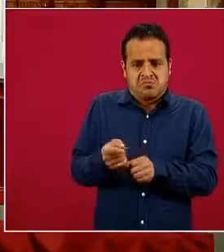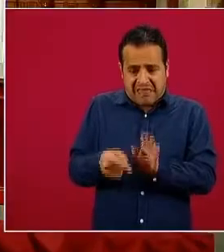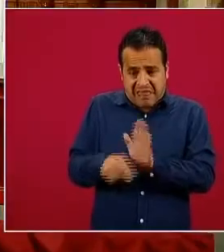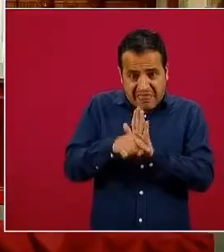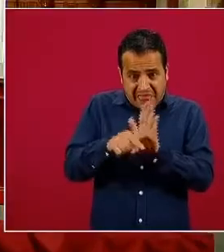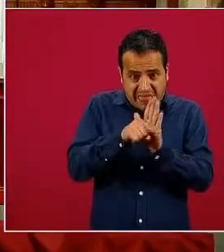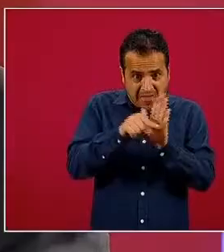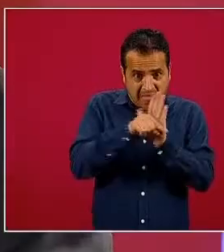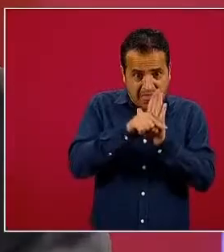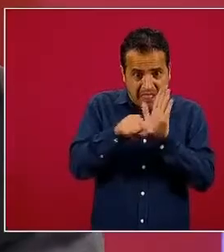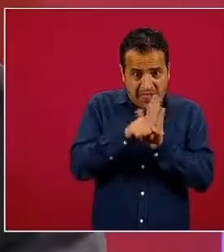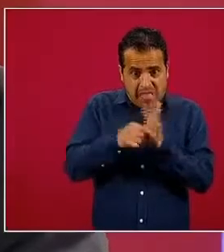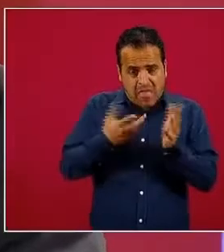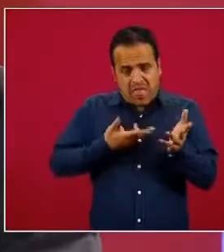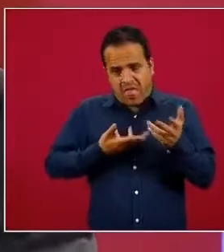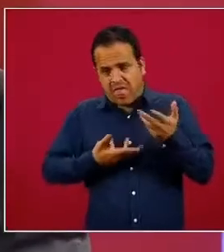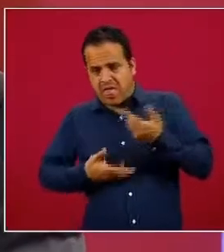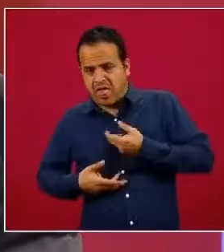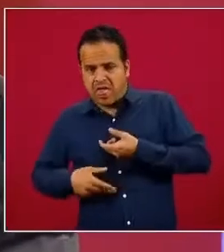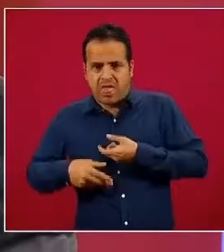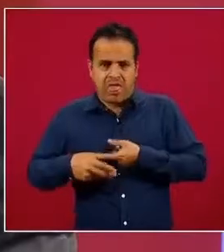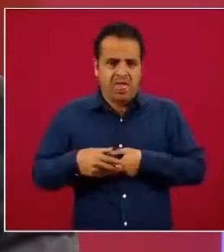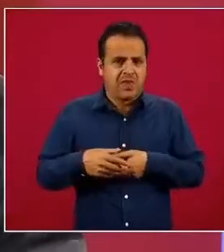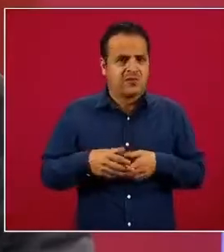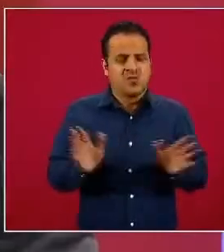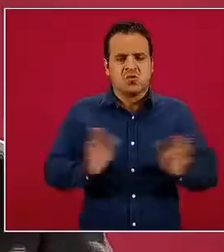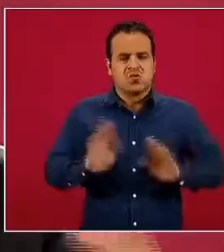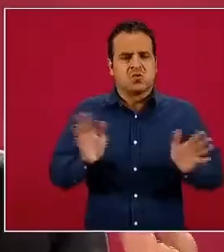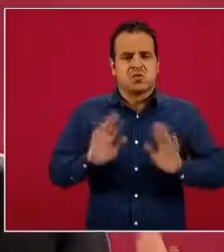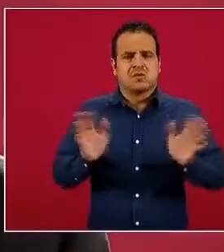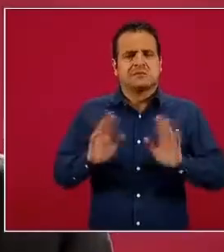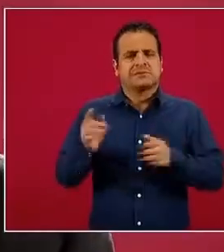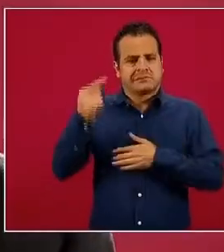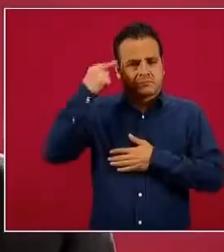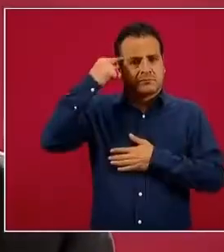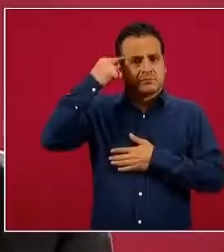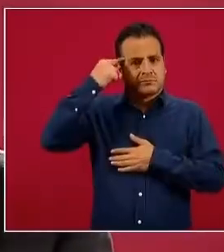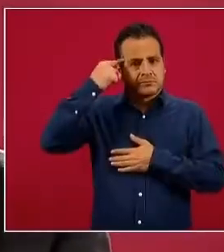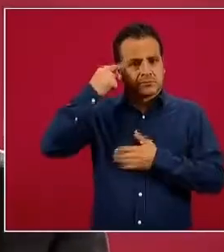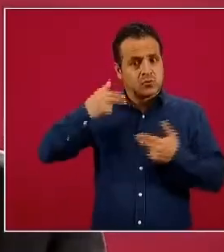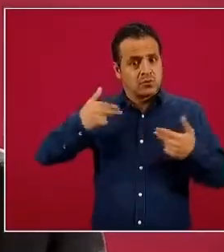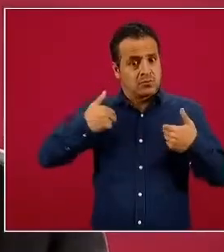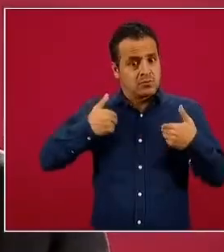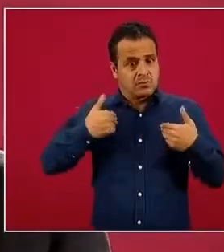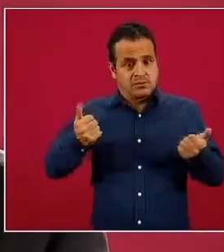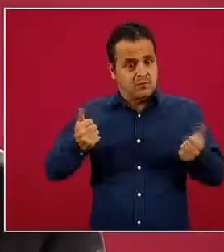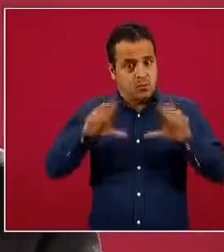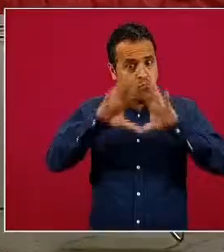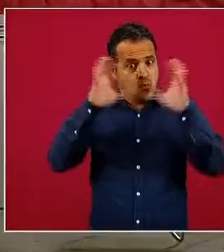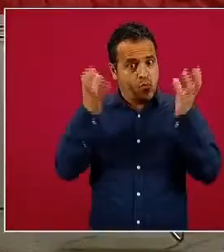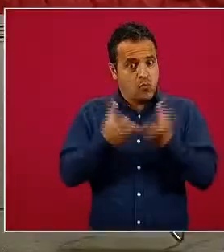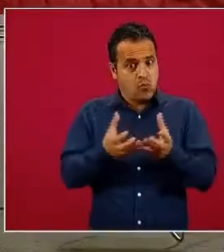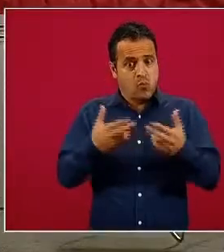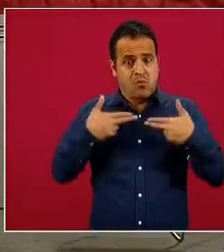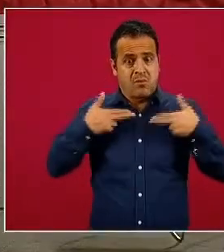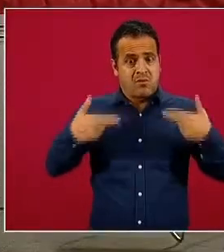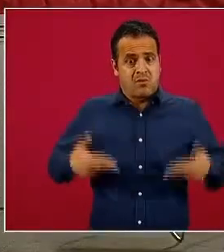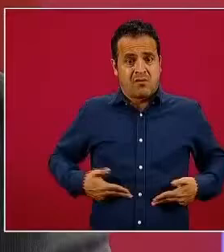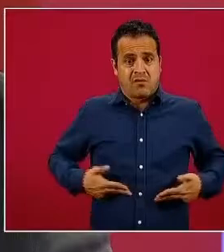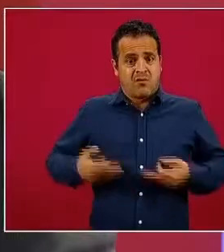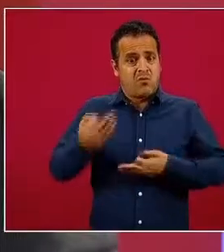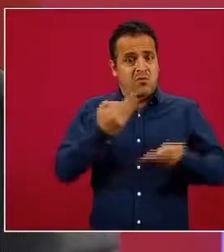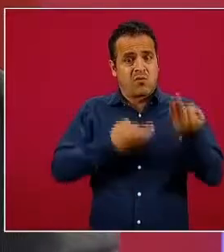que tengamos conciencia de lo que nos puede ocurrir como humanidad entera. No estoy hablando de México nada más.